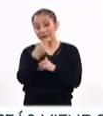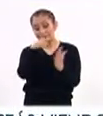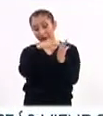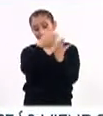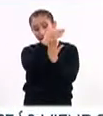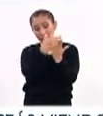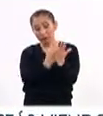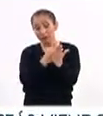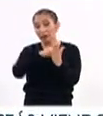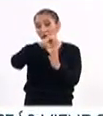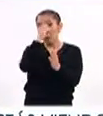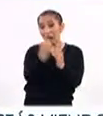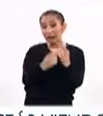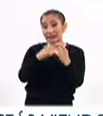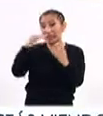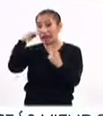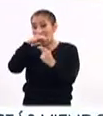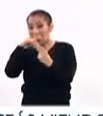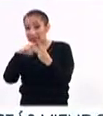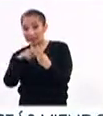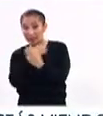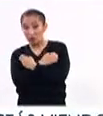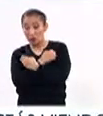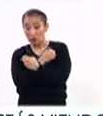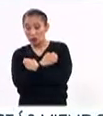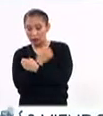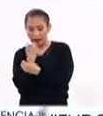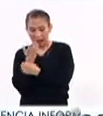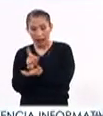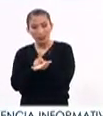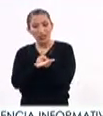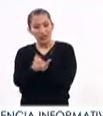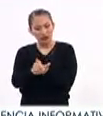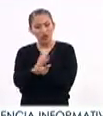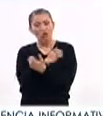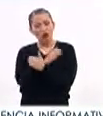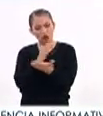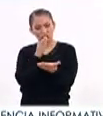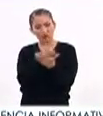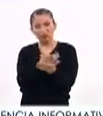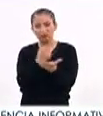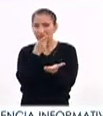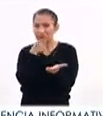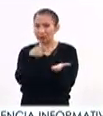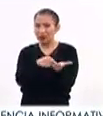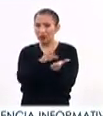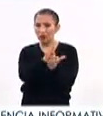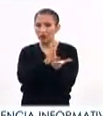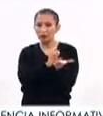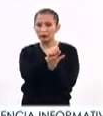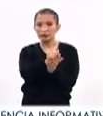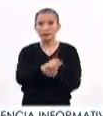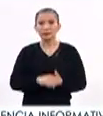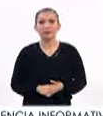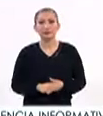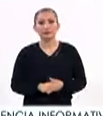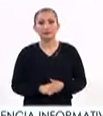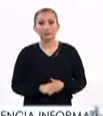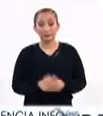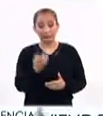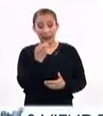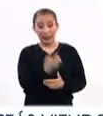preceptos de obligatoriedad y gratuidad buscan hacer efectivo el derecho a la educación que consagra nuestra Constitución. Con